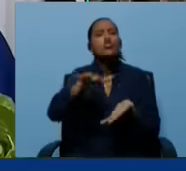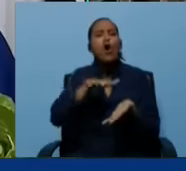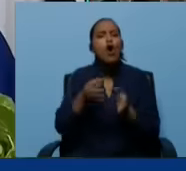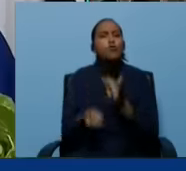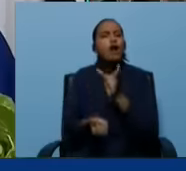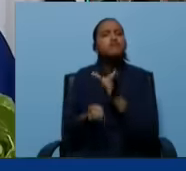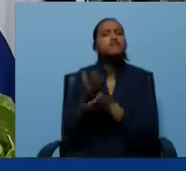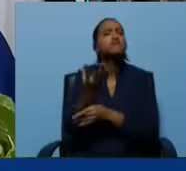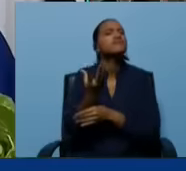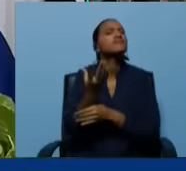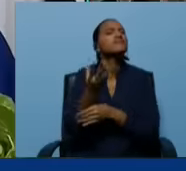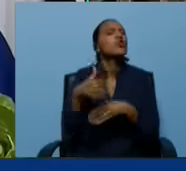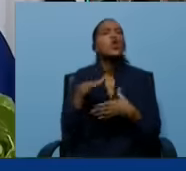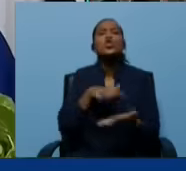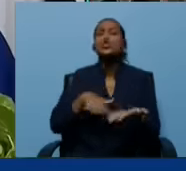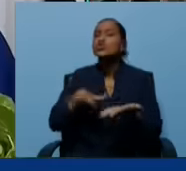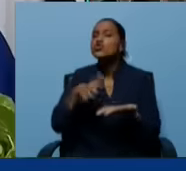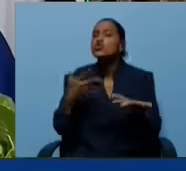desde el momento en que